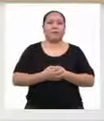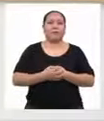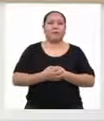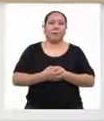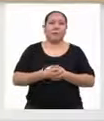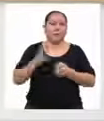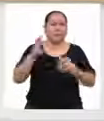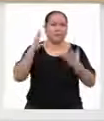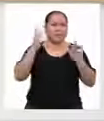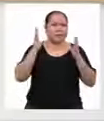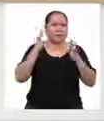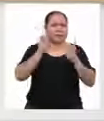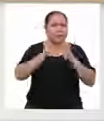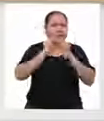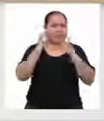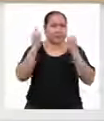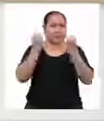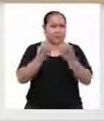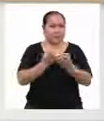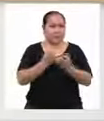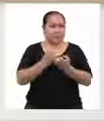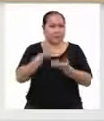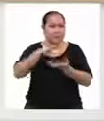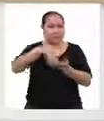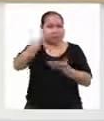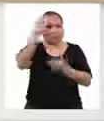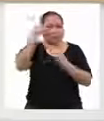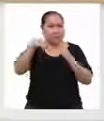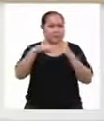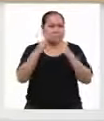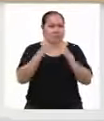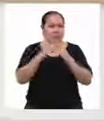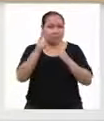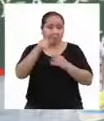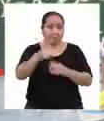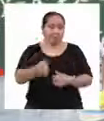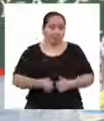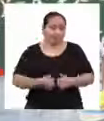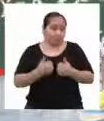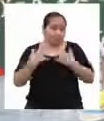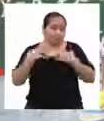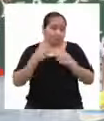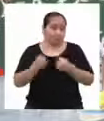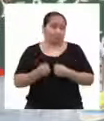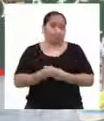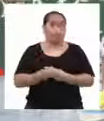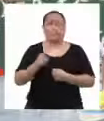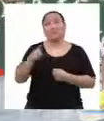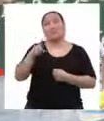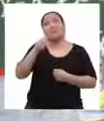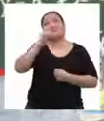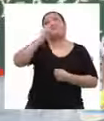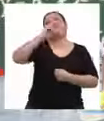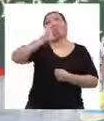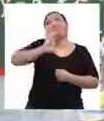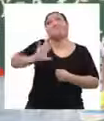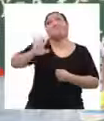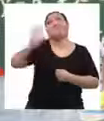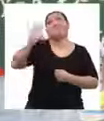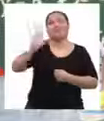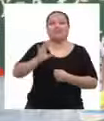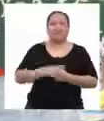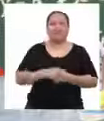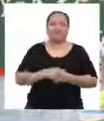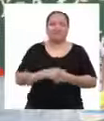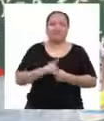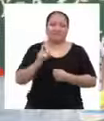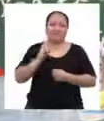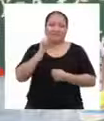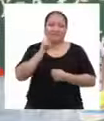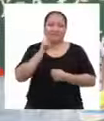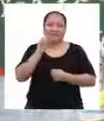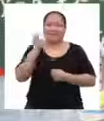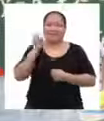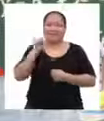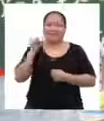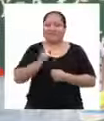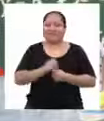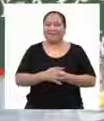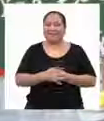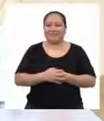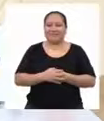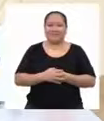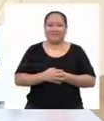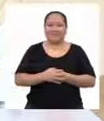Parece que el equipo de Aprendo en Casa mantiene una vida saludable. Así dicen. No, mentira, seguro que